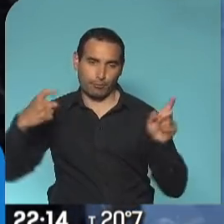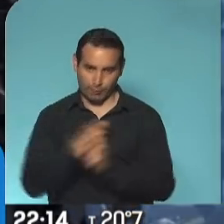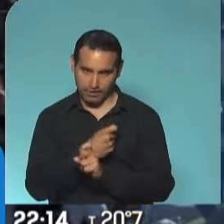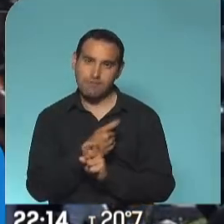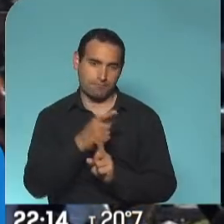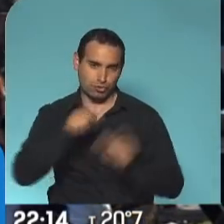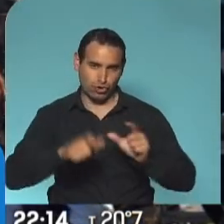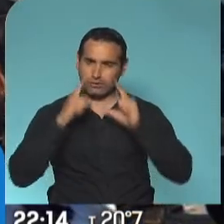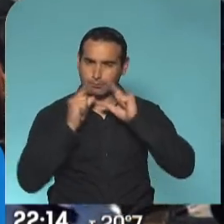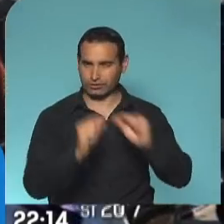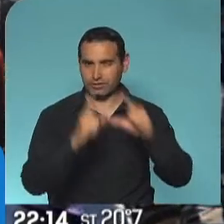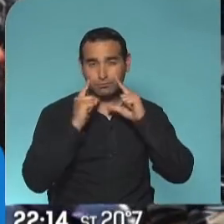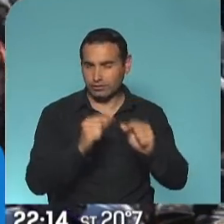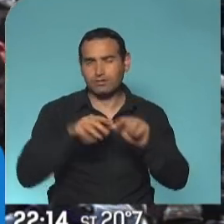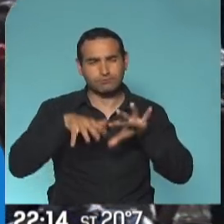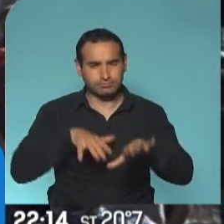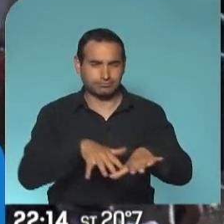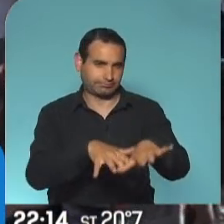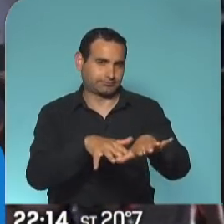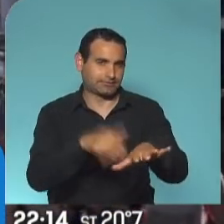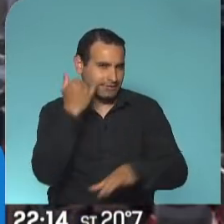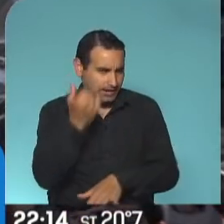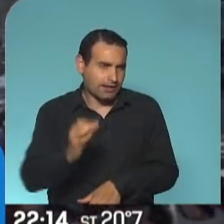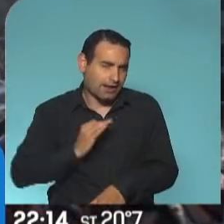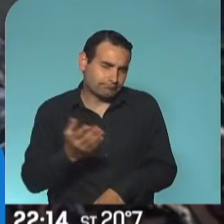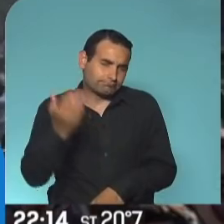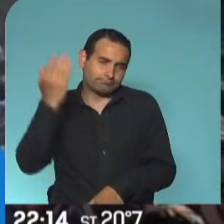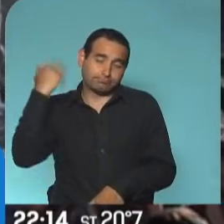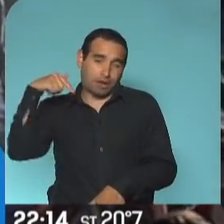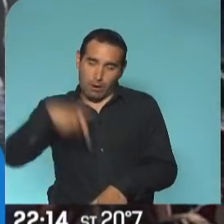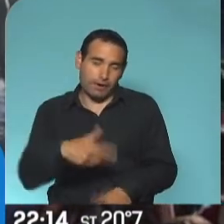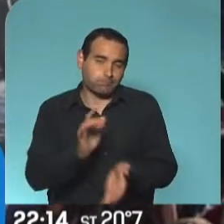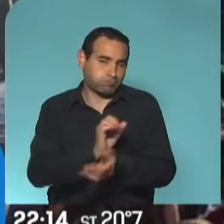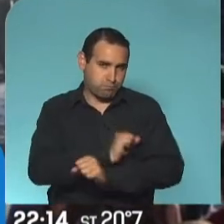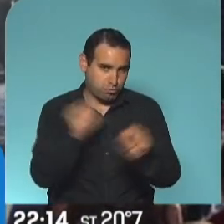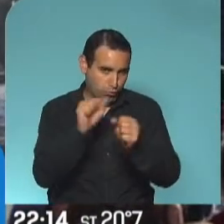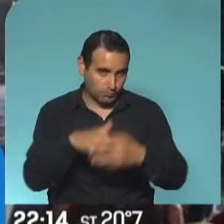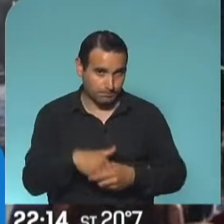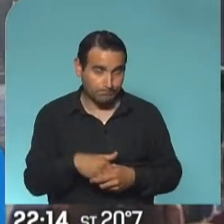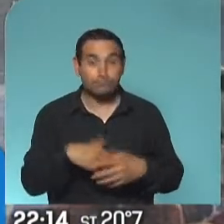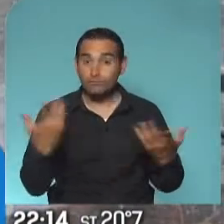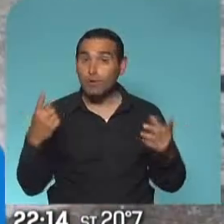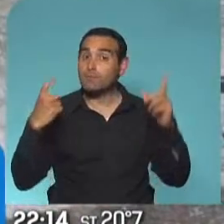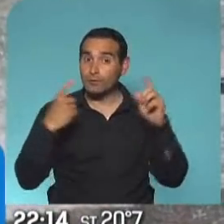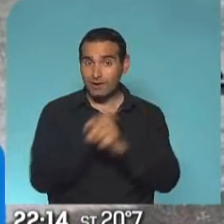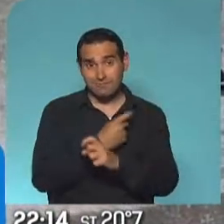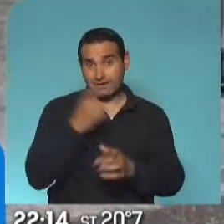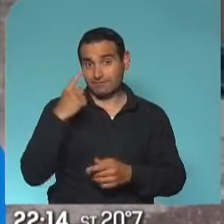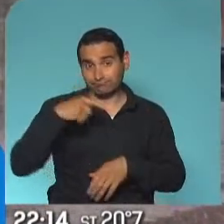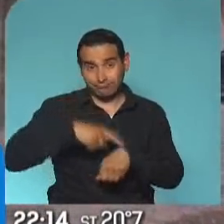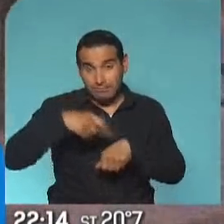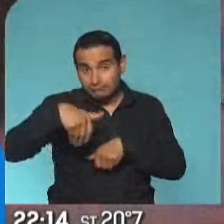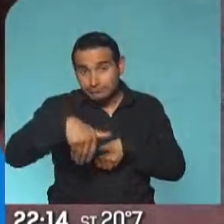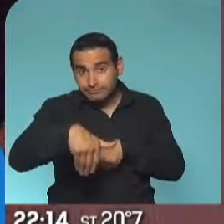que se viene cocinando desde hace un tiempo largo y que terminó de explotar en estas últimas semanas. Grandes dilemas que en las últimas horas han